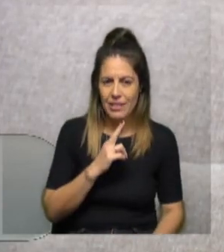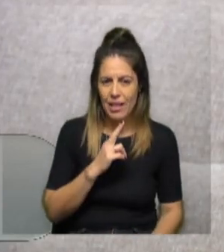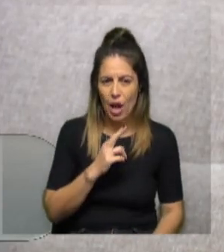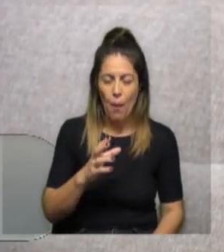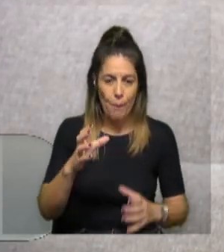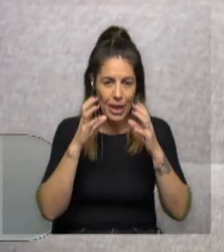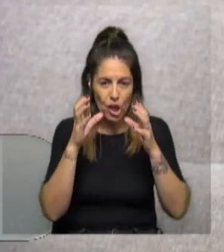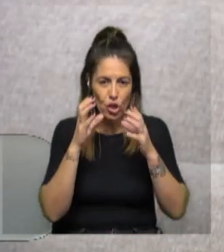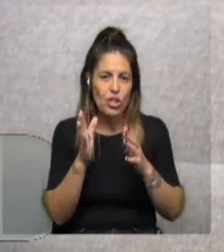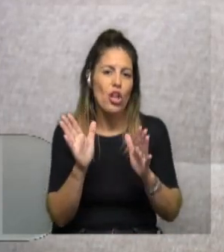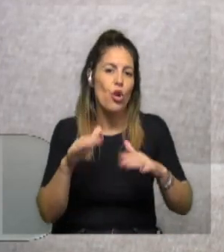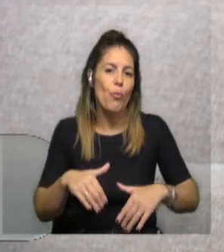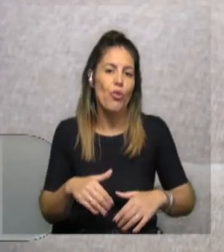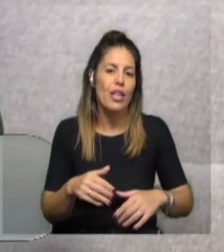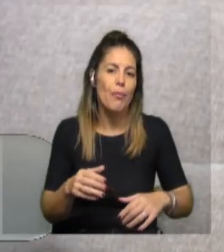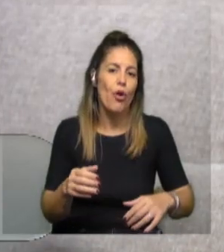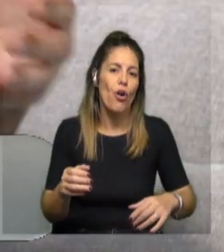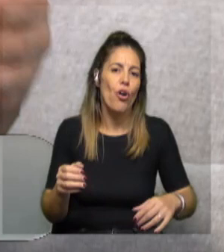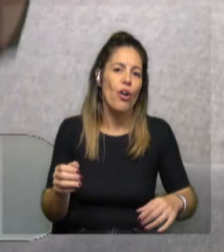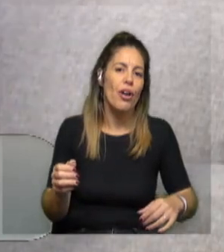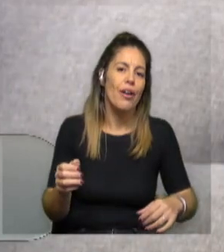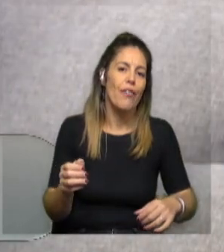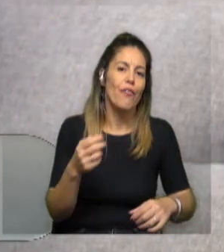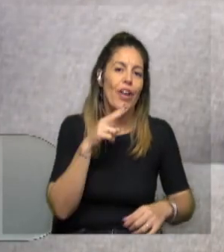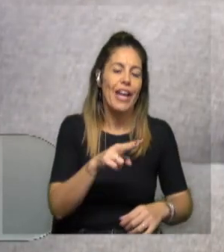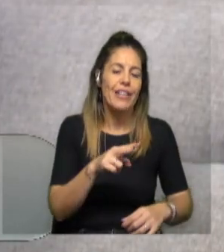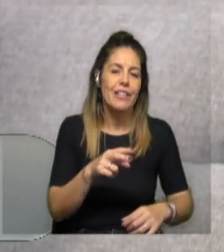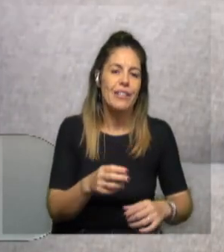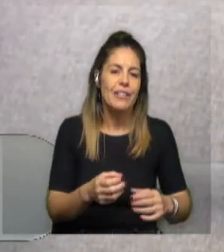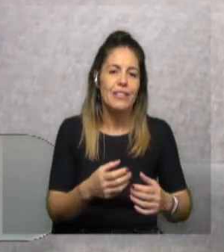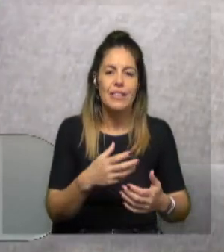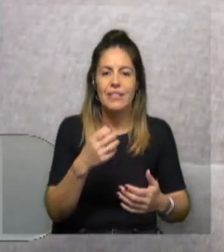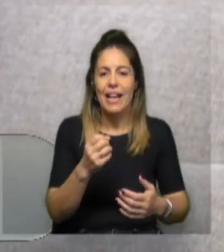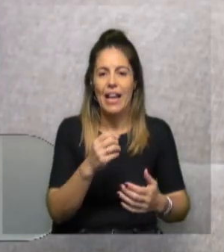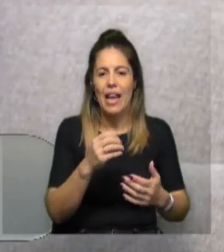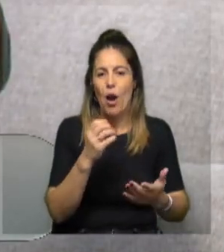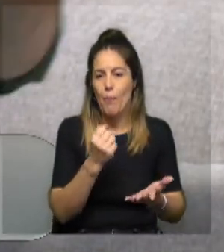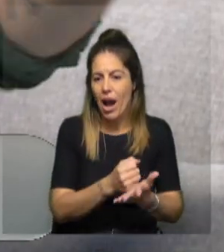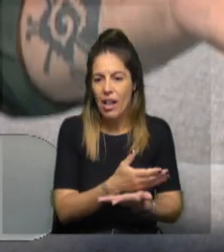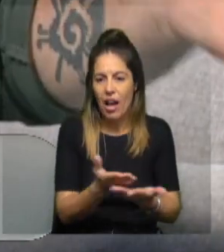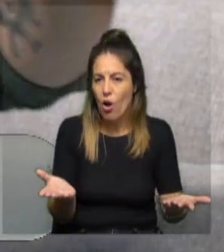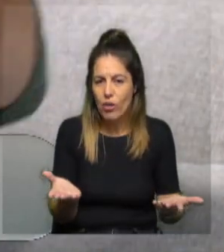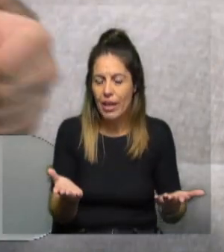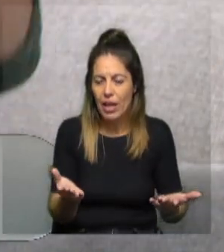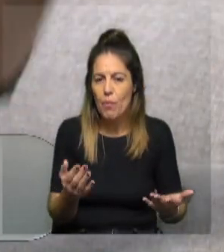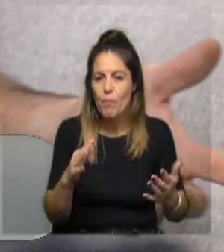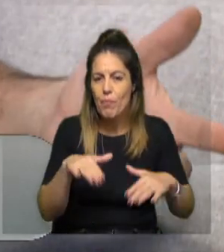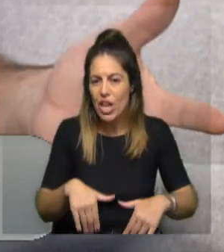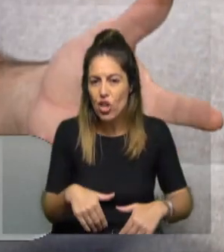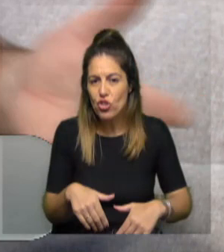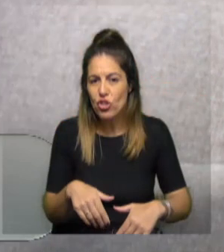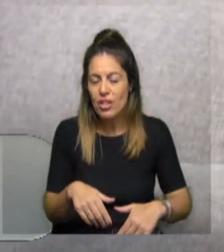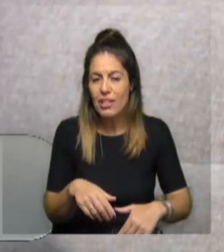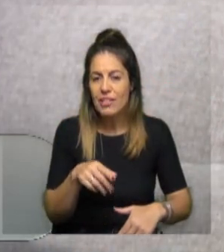no podemos certificar si la gente saca la patente, menos que menos si estos perros están o no en un lugar donde, por ser prohibido, ahora van a ser peores